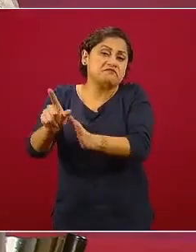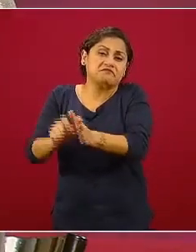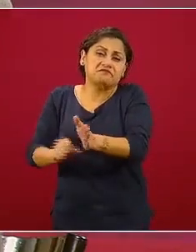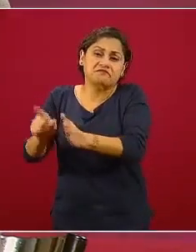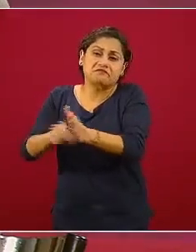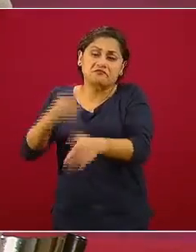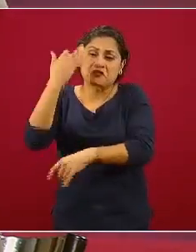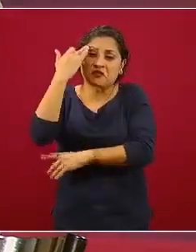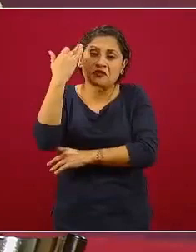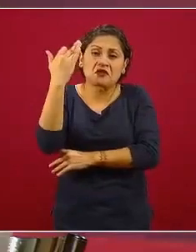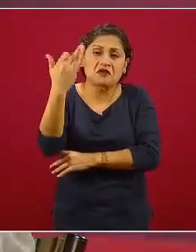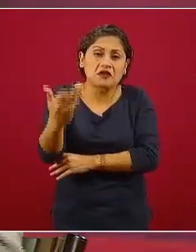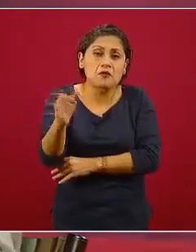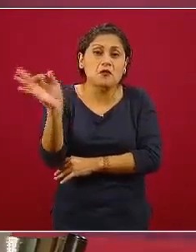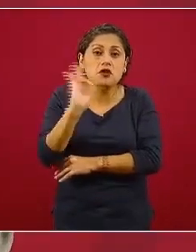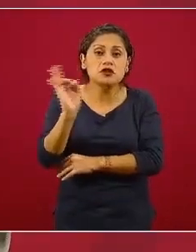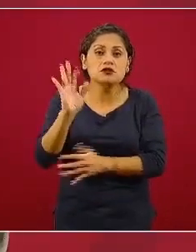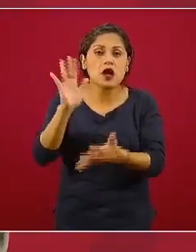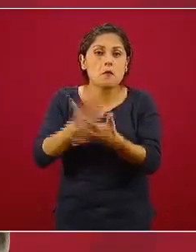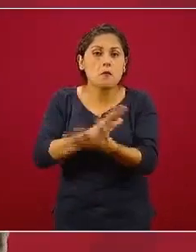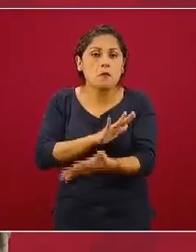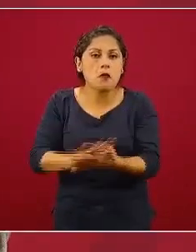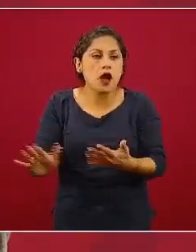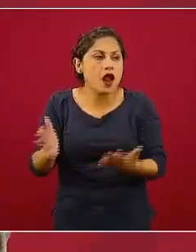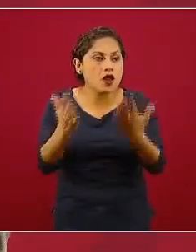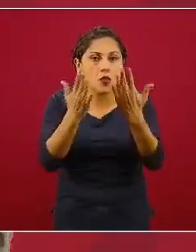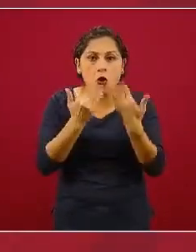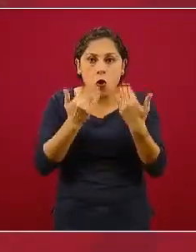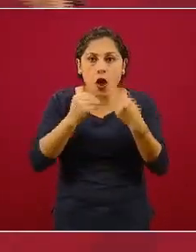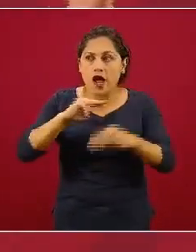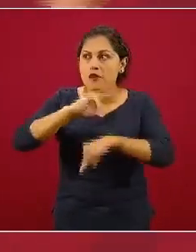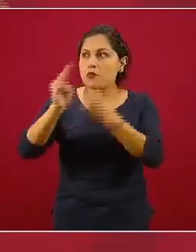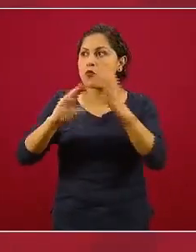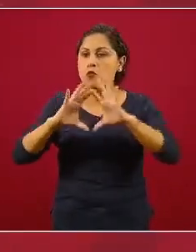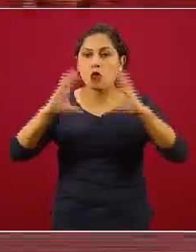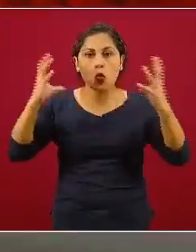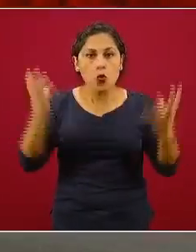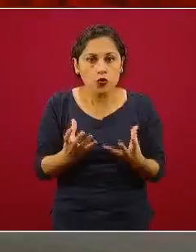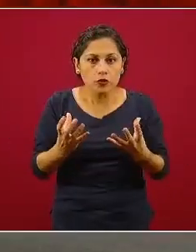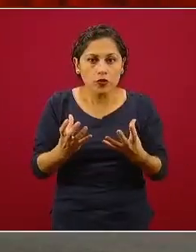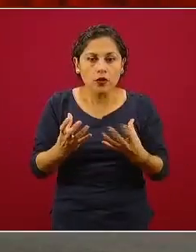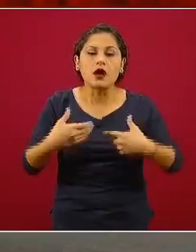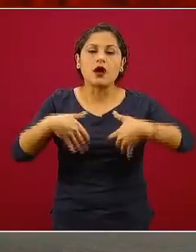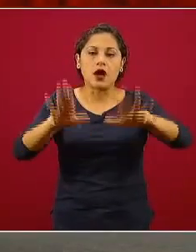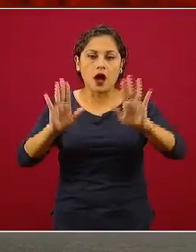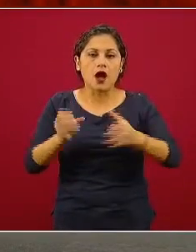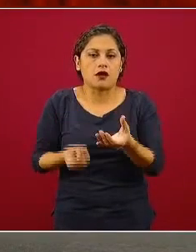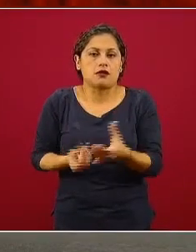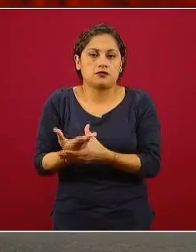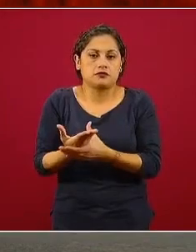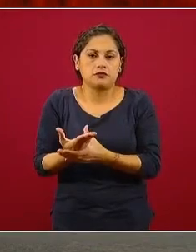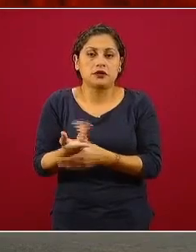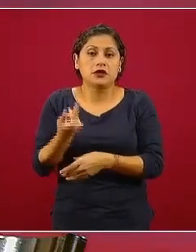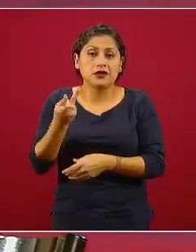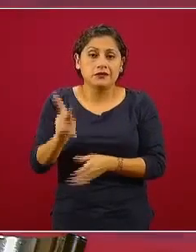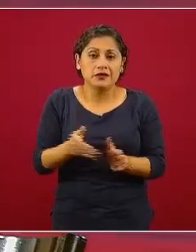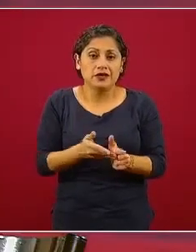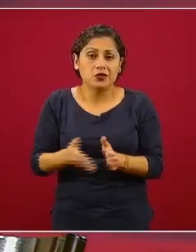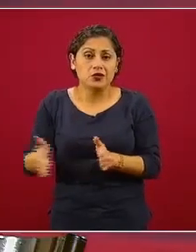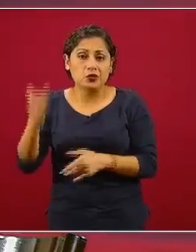que posiblemente no existiera un solo caso en el mundo. Pero eso sería quizá un par de